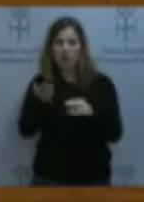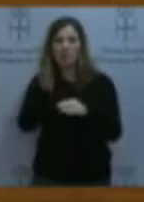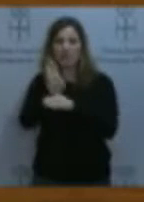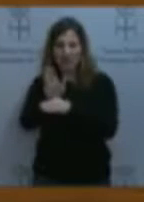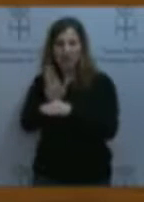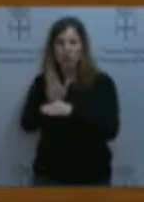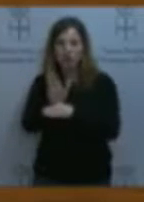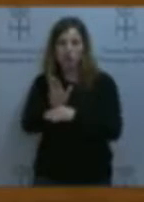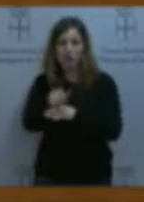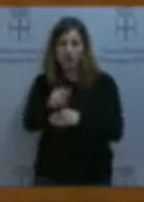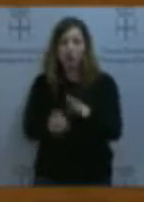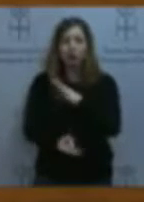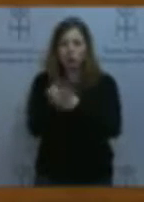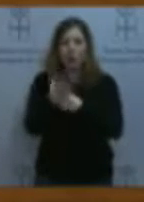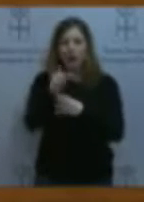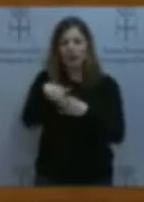en la que vivimos.